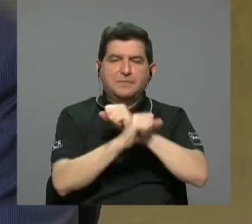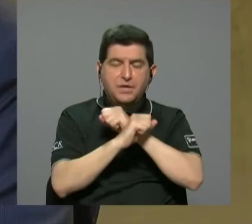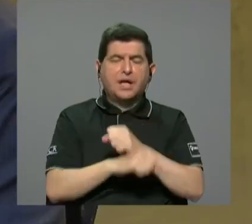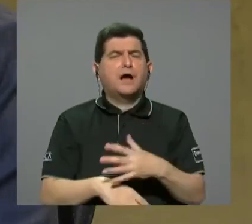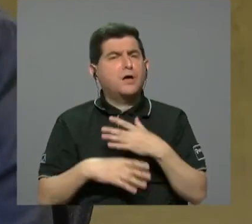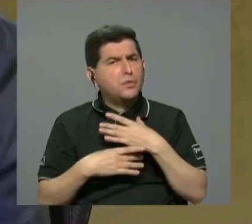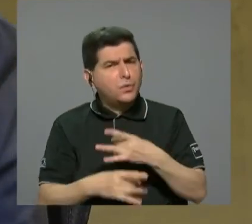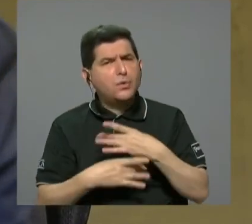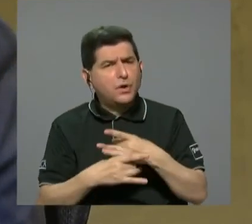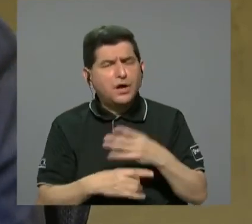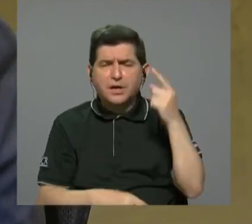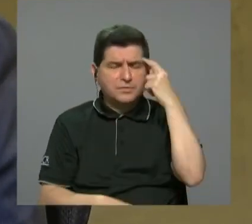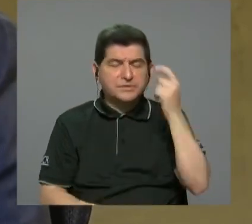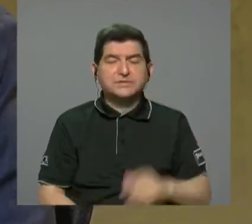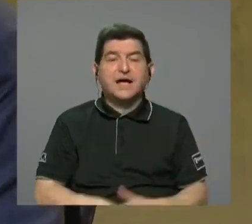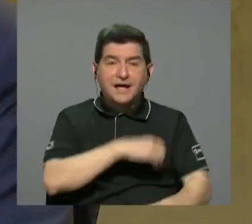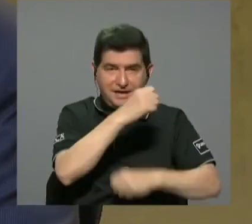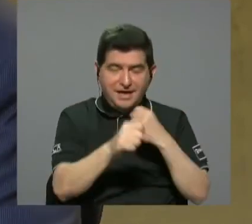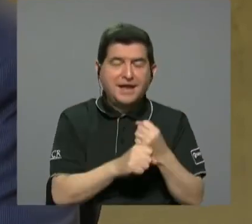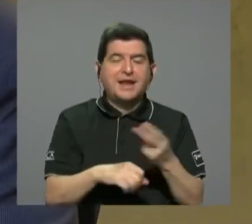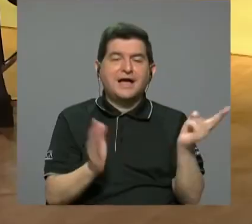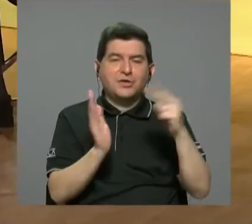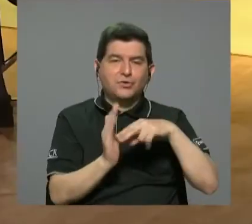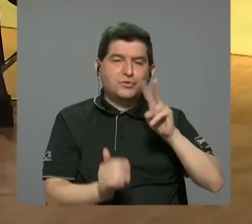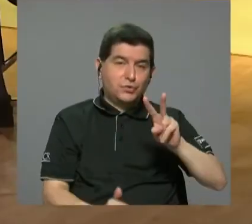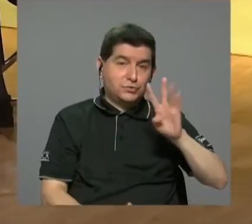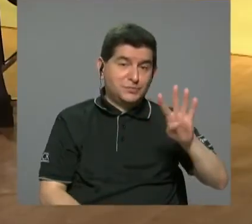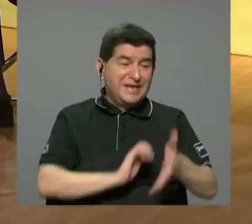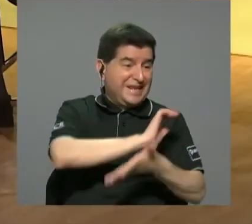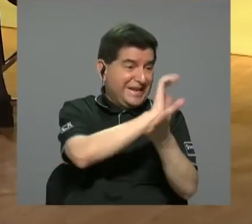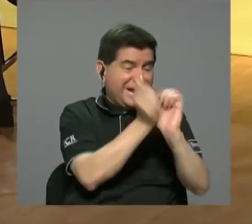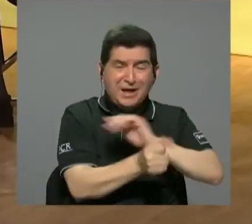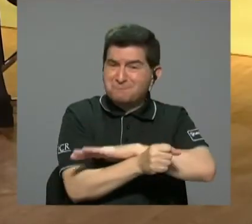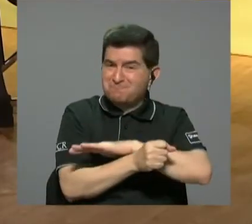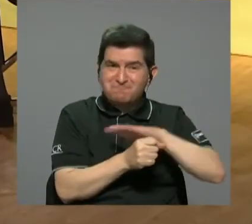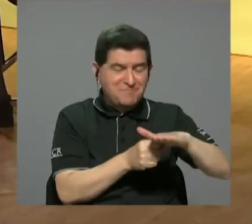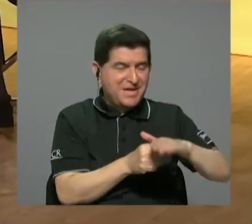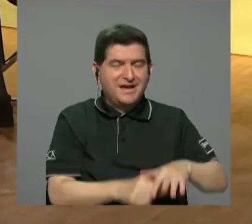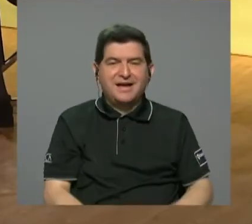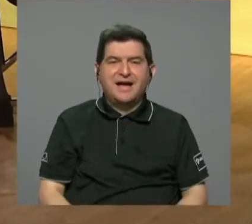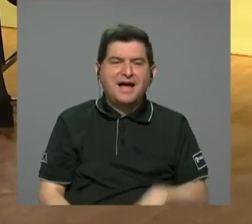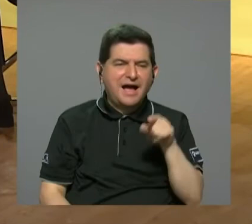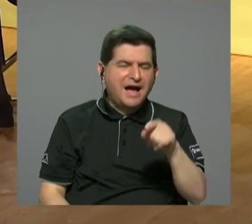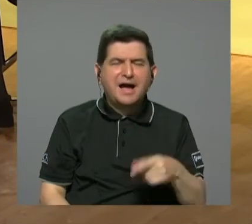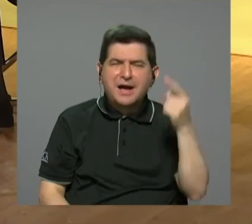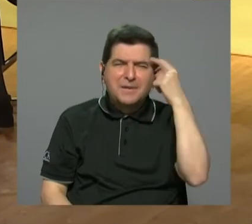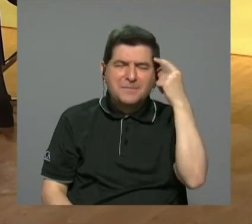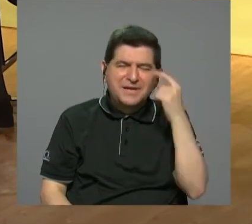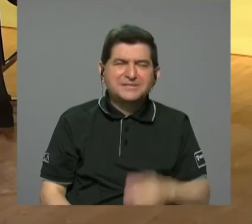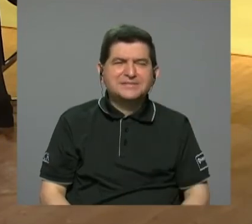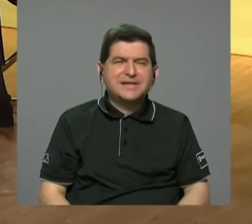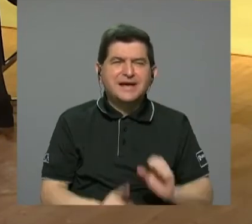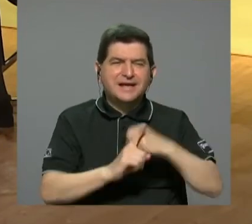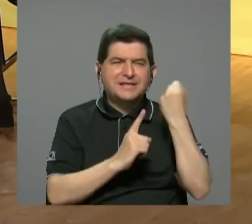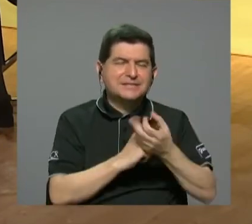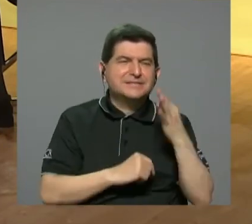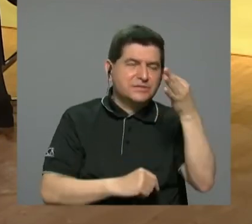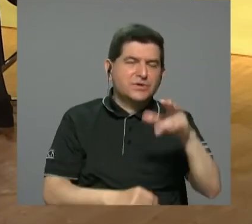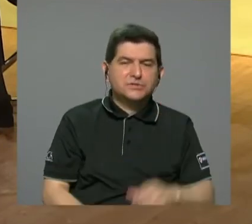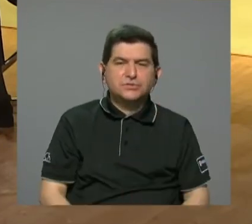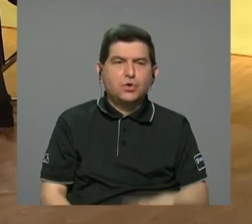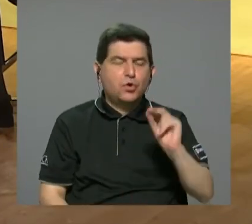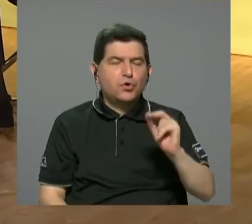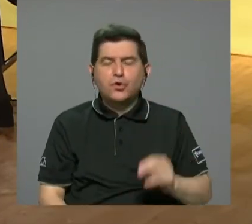interesante. entra en el año 24. Cambia totalmente cómo se estiman las provisiones. Ya no es retrospectivo, va a ser